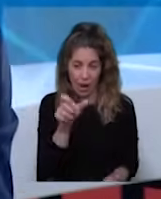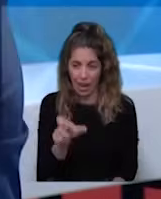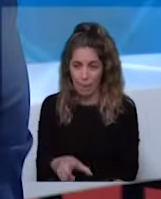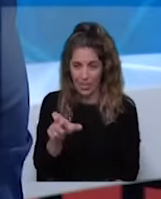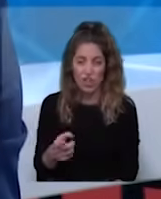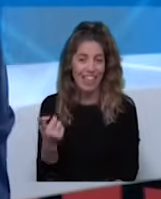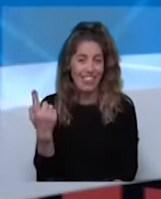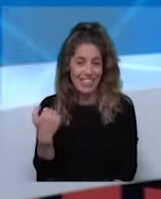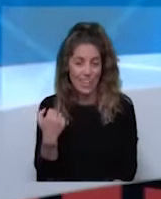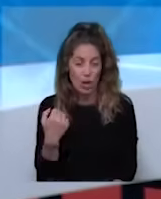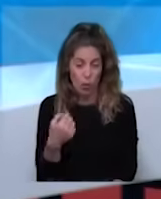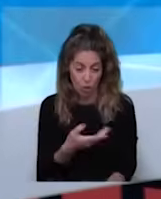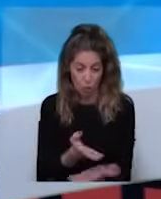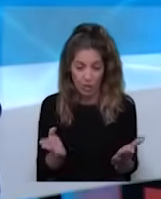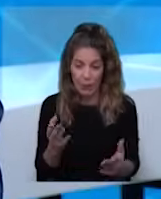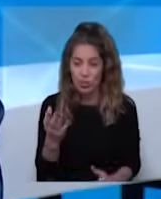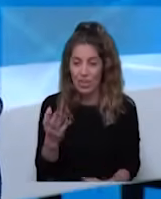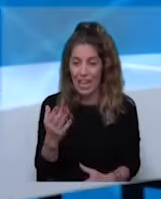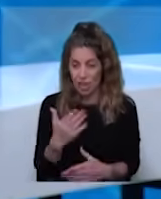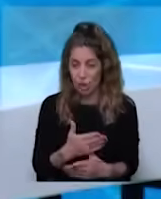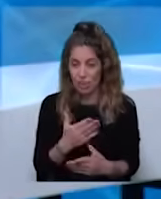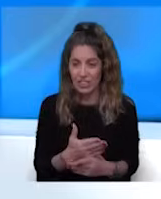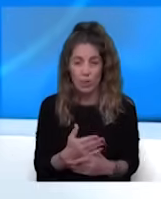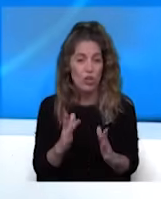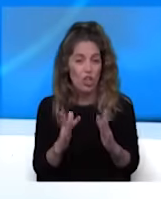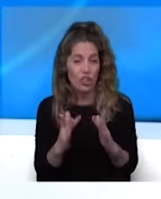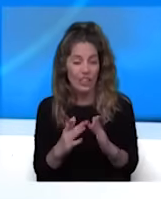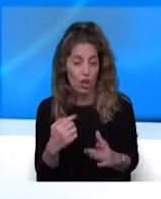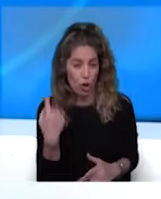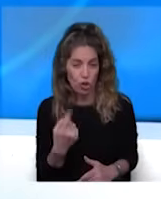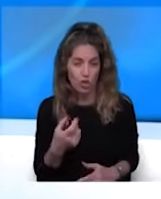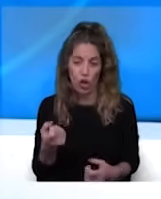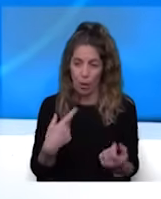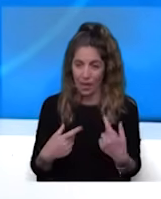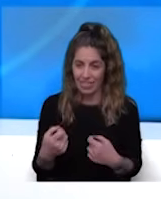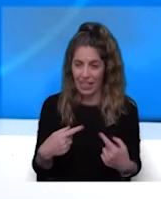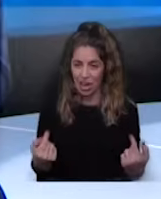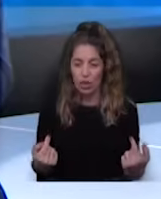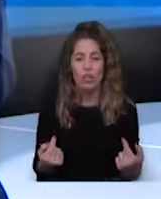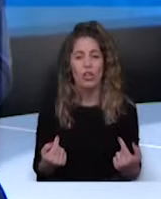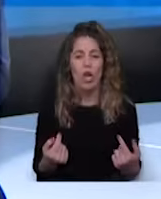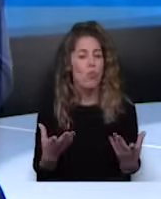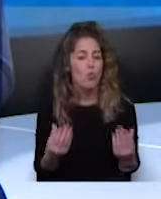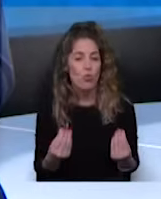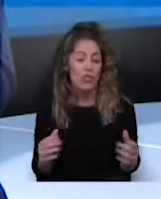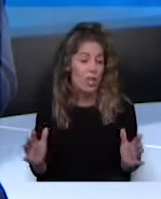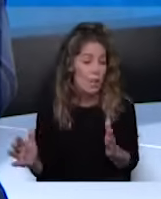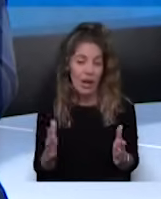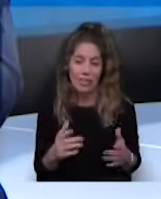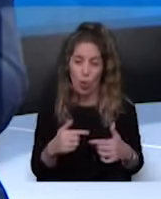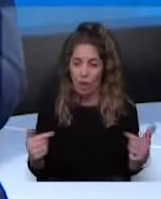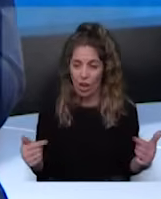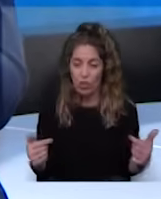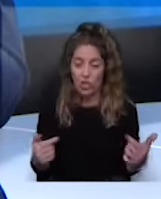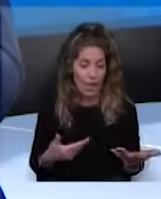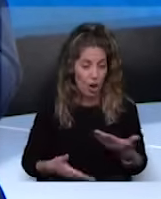desde ayer cuando vios a conocer estos archivos se contactaron con nosotros Nos escribieron este y bueno Muchos impactados por las cosas que que